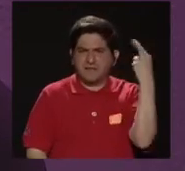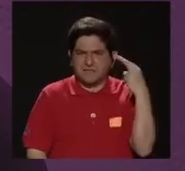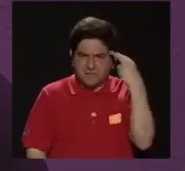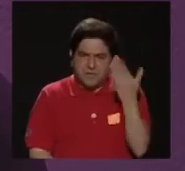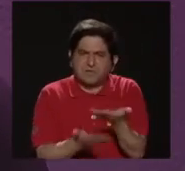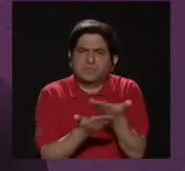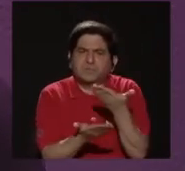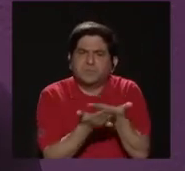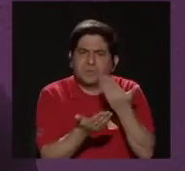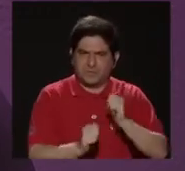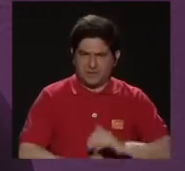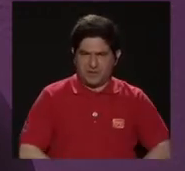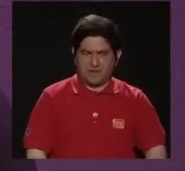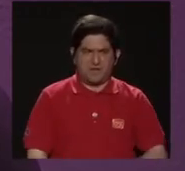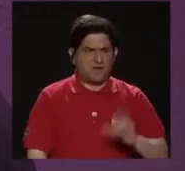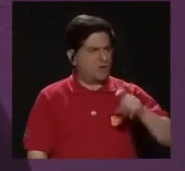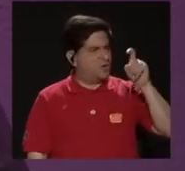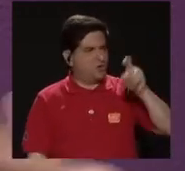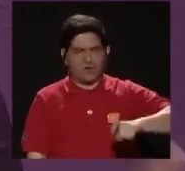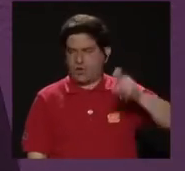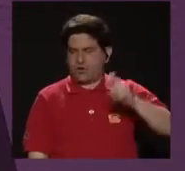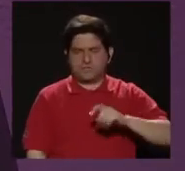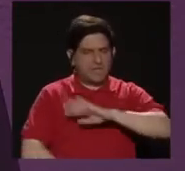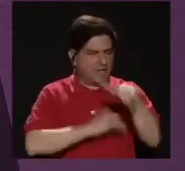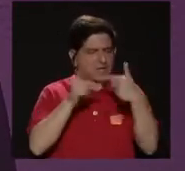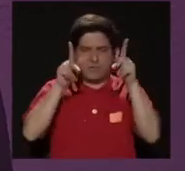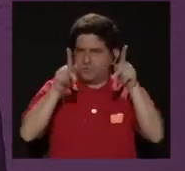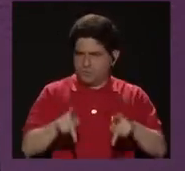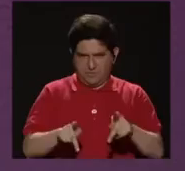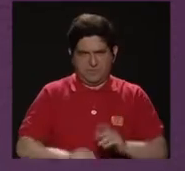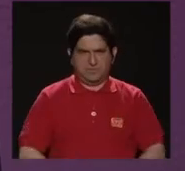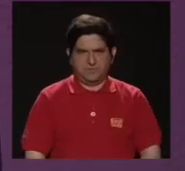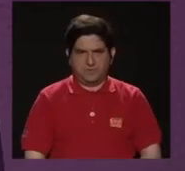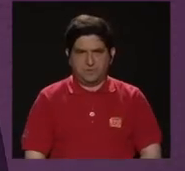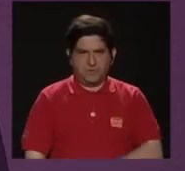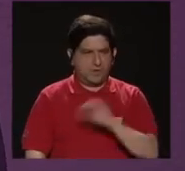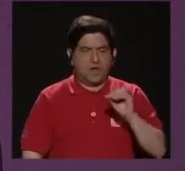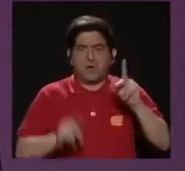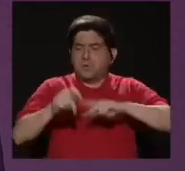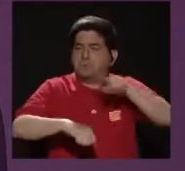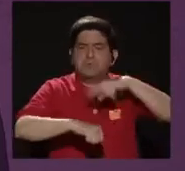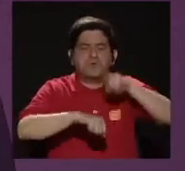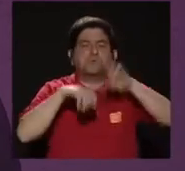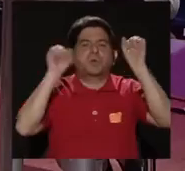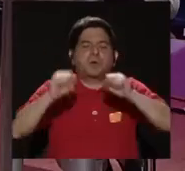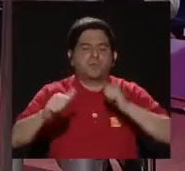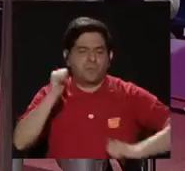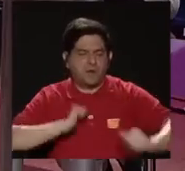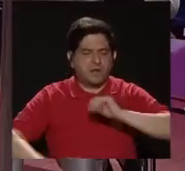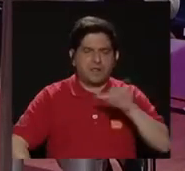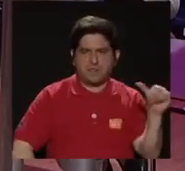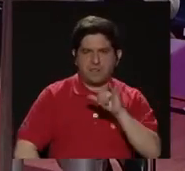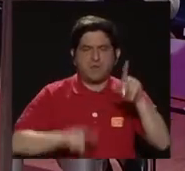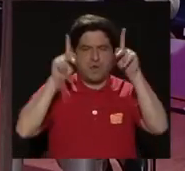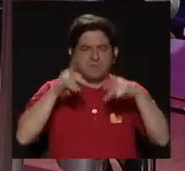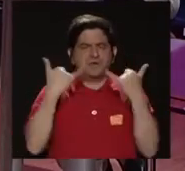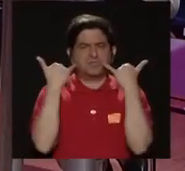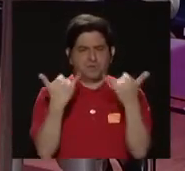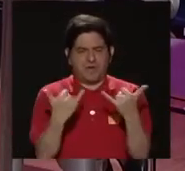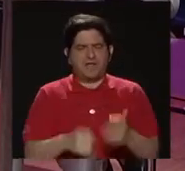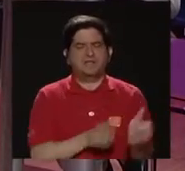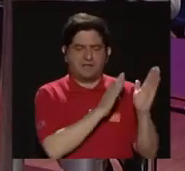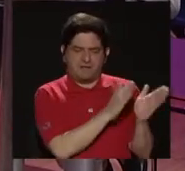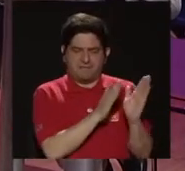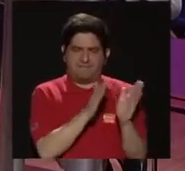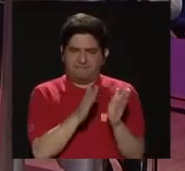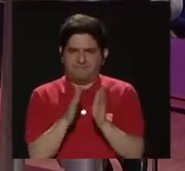que no necesariamente cualquier persona, cualquier transeúnte puede actuar igual que alguien que ya tiene una